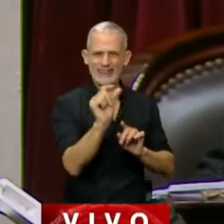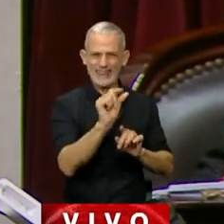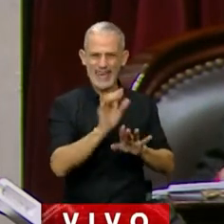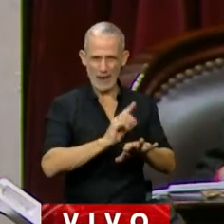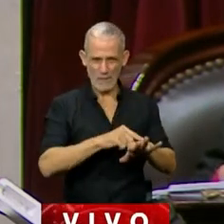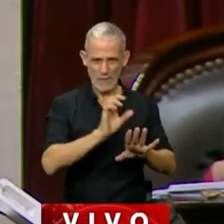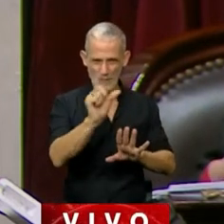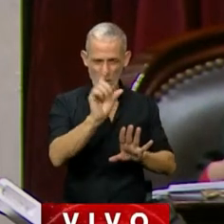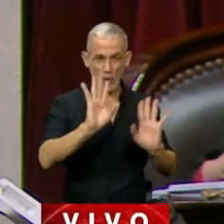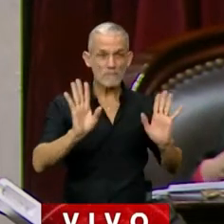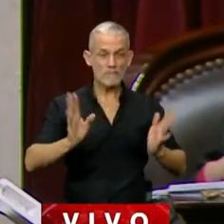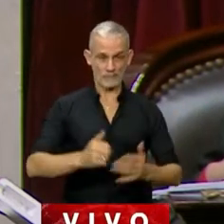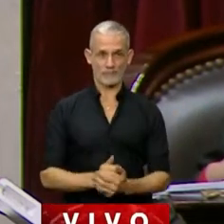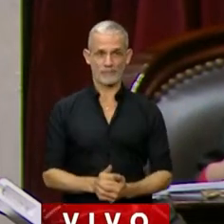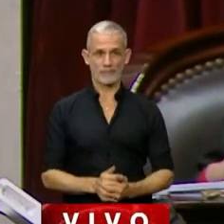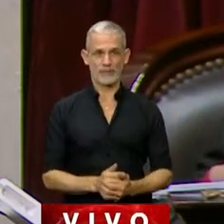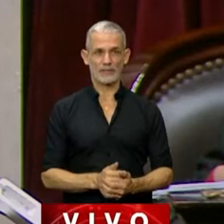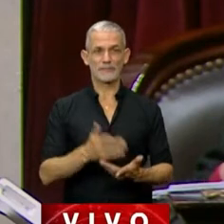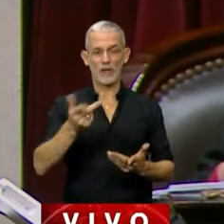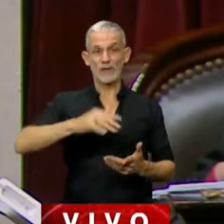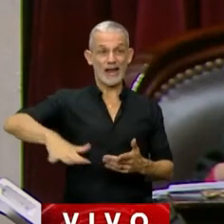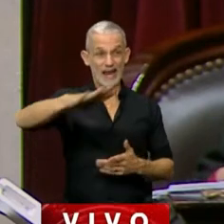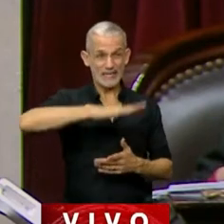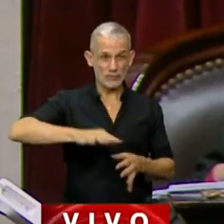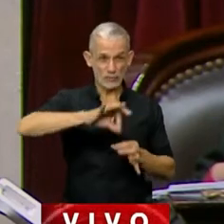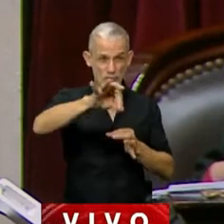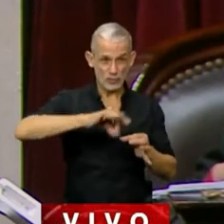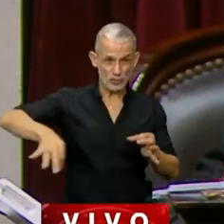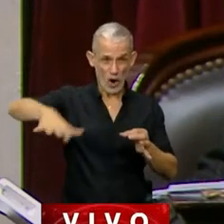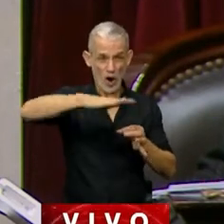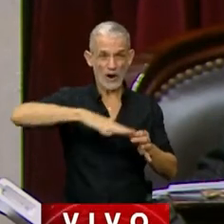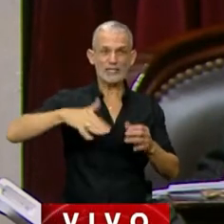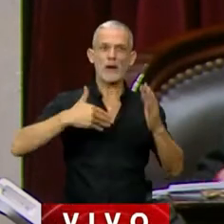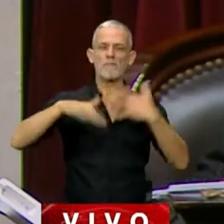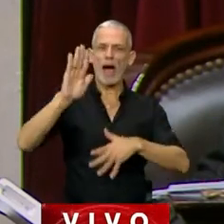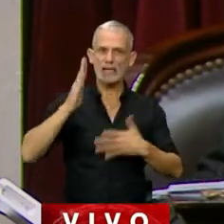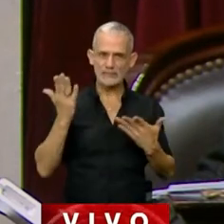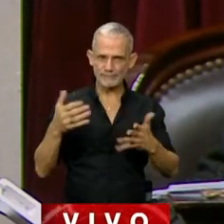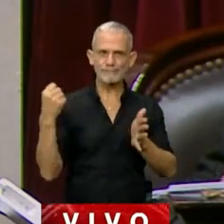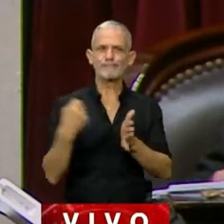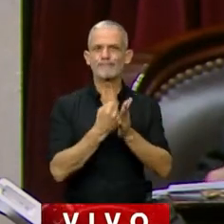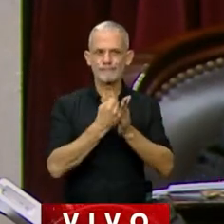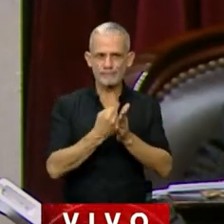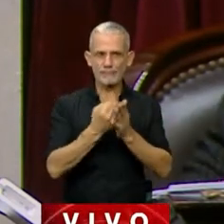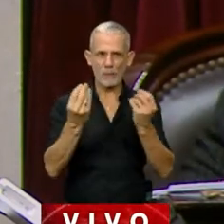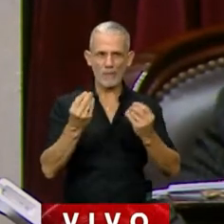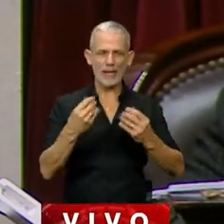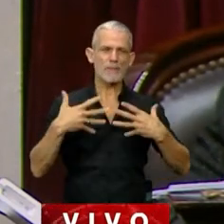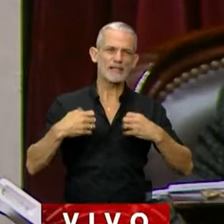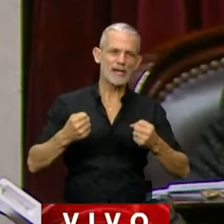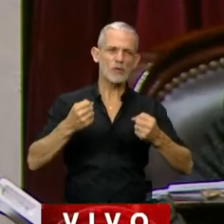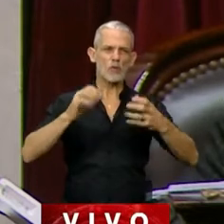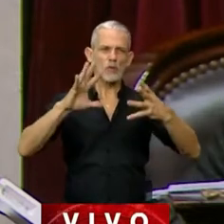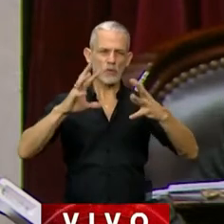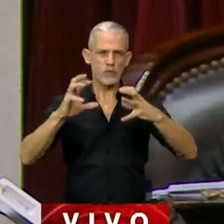temporales, particularmente en las zonas que tienen mayor impacto para la salud, para